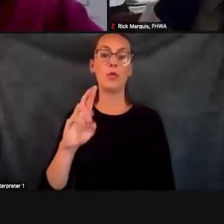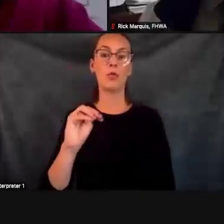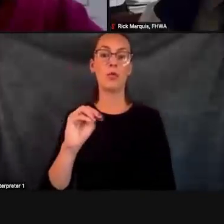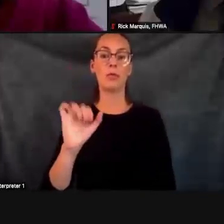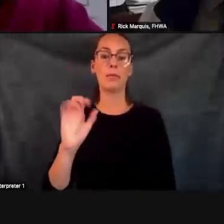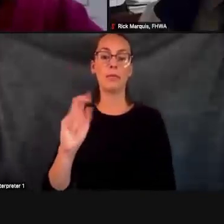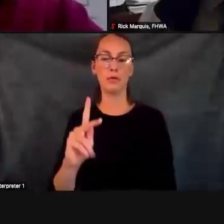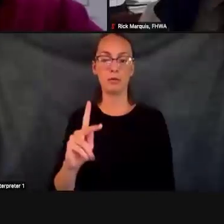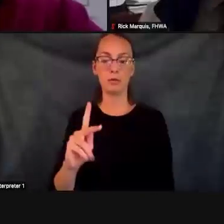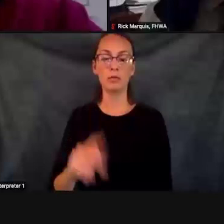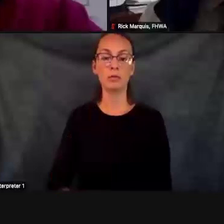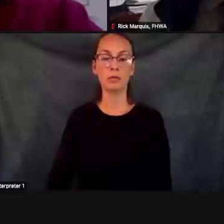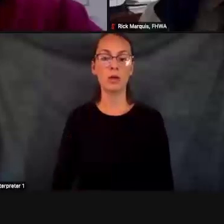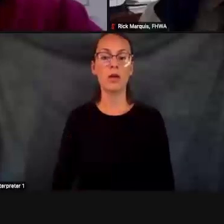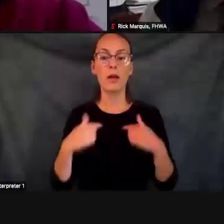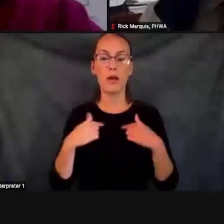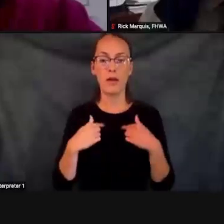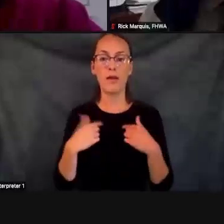McCormack.